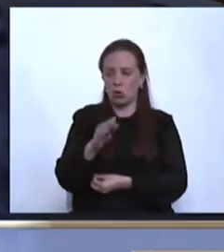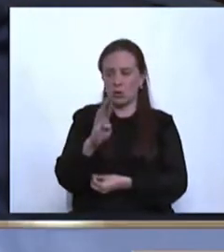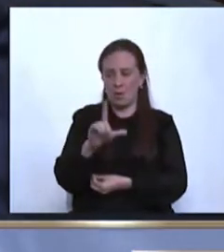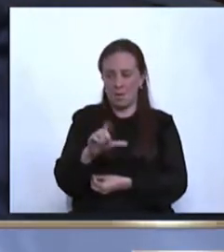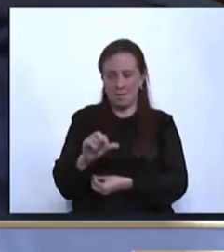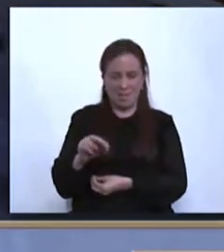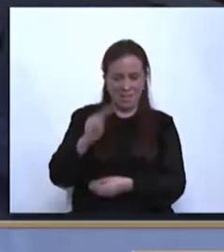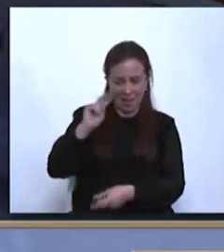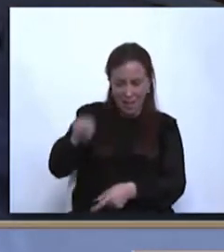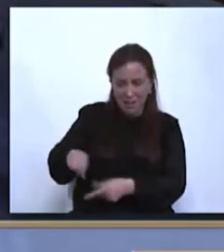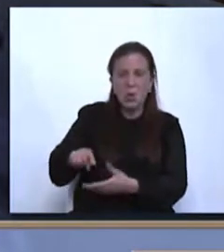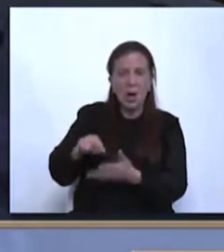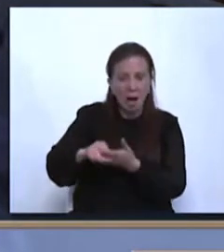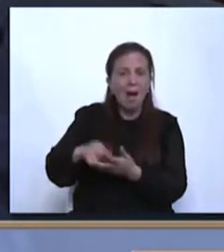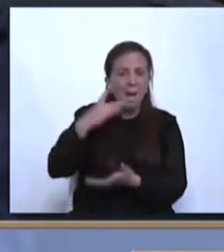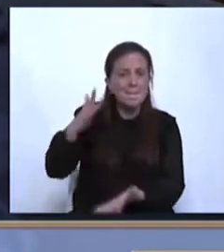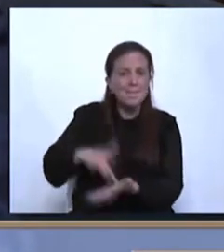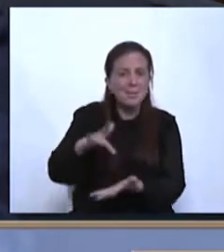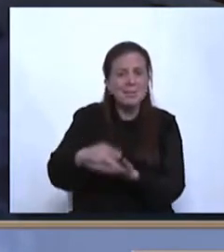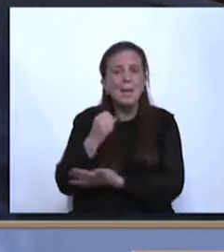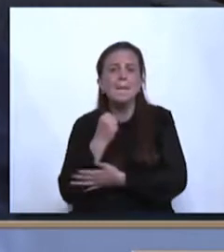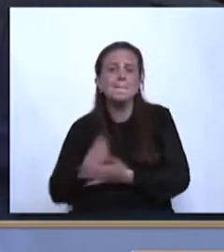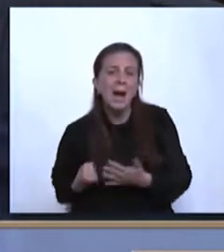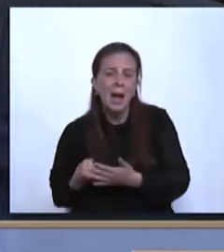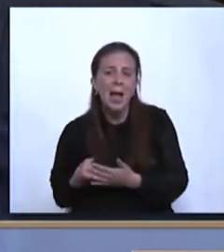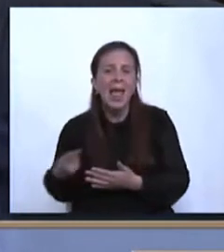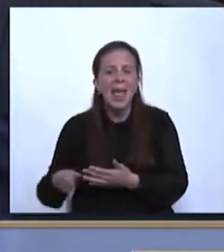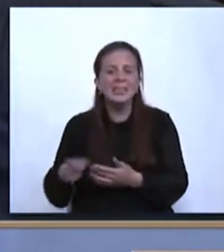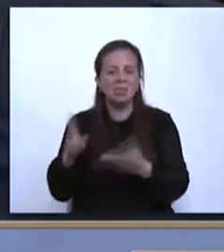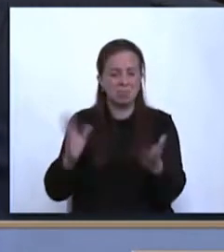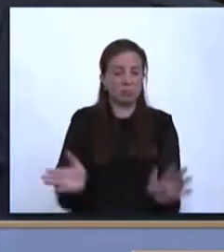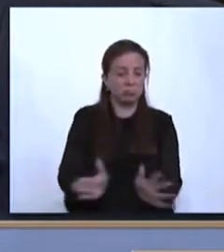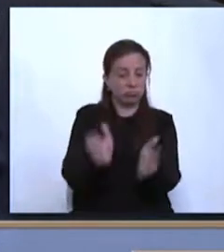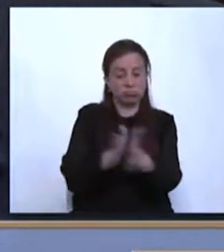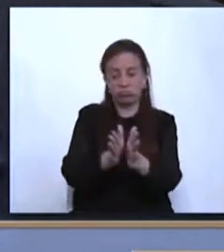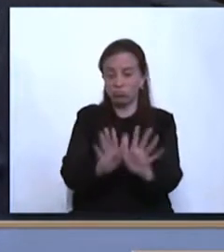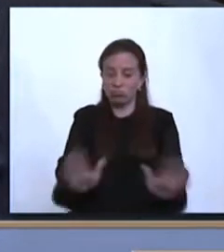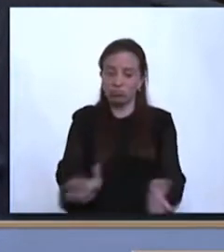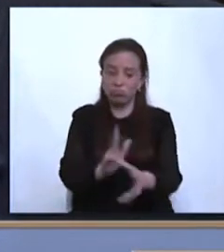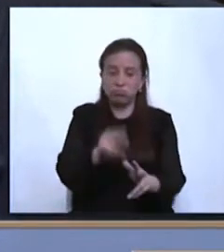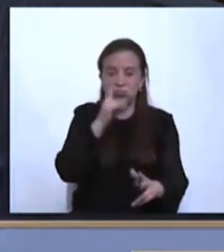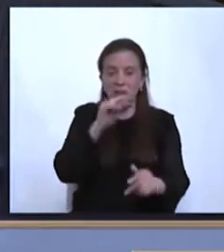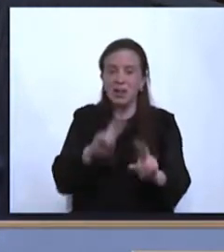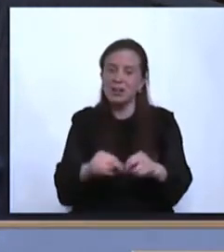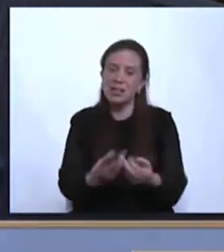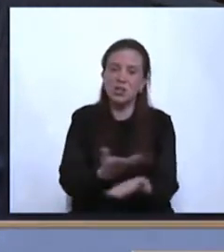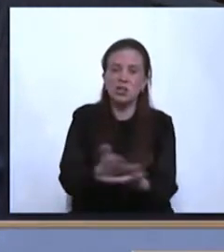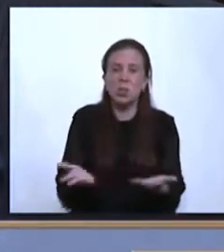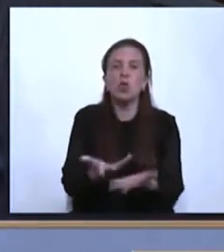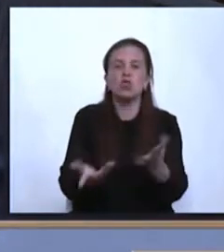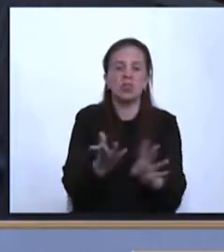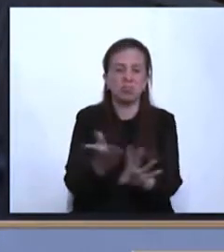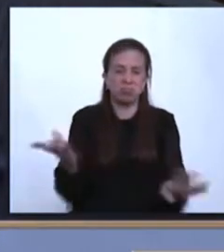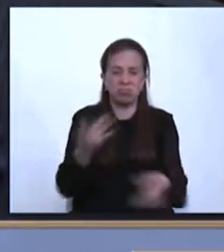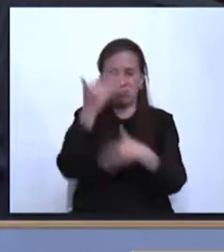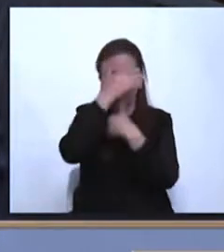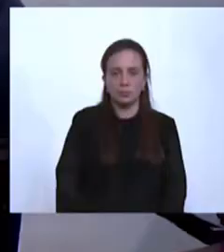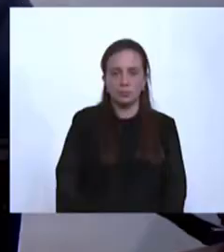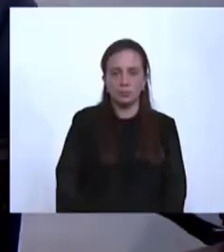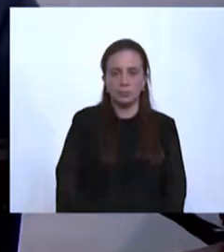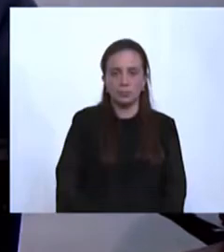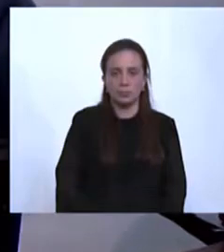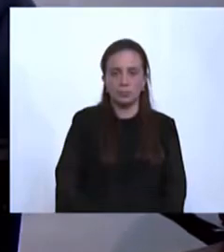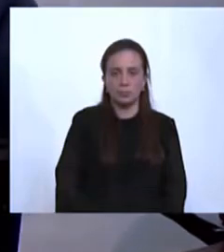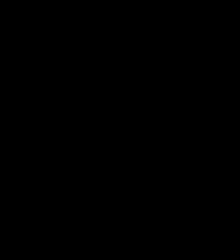lo establezca en la constitución y la ley en las circunscripciones en las que se eligen dos miembros se aplicará el sistema de cociente electoral entre las listas que superen